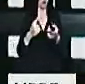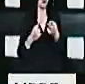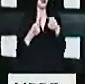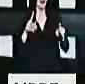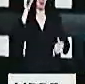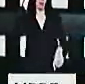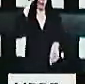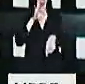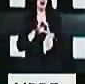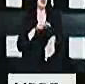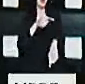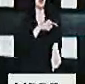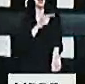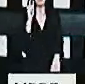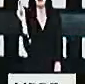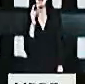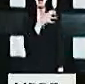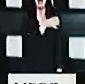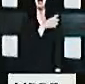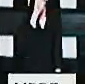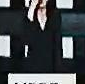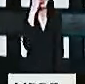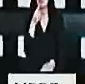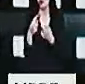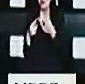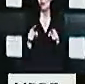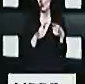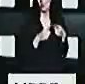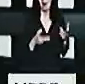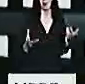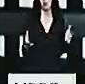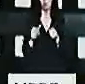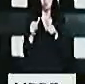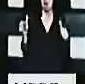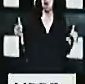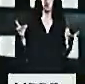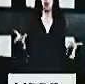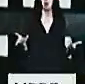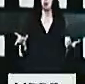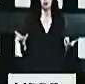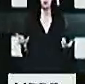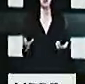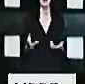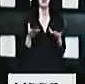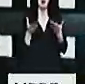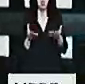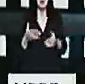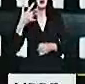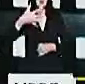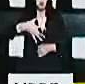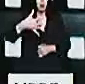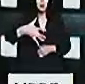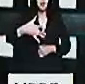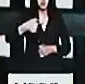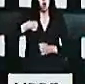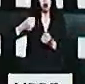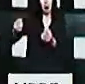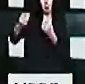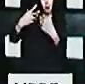o en Tarapacá. Claro. O sea, efectivamente la formación con esa visión regional es